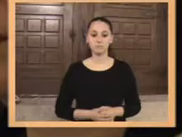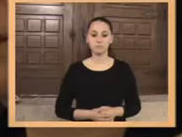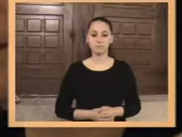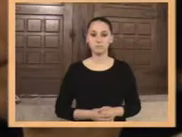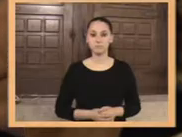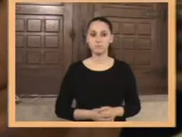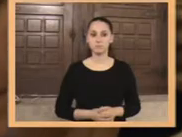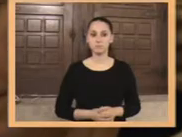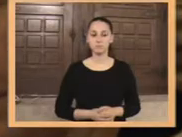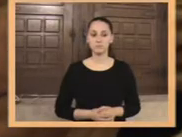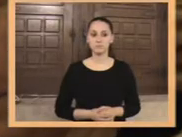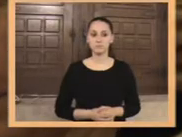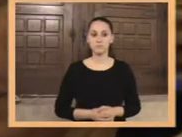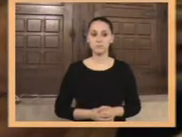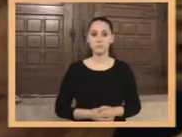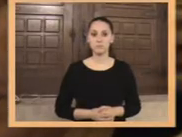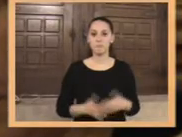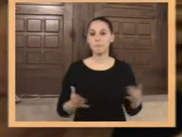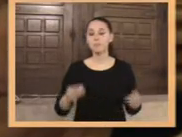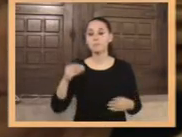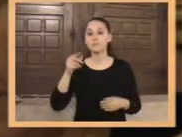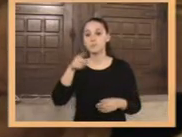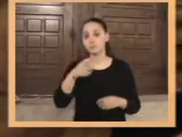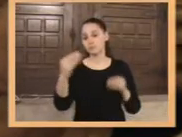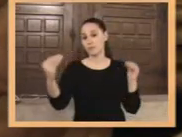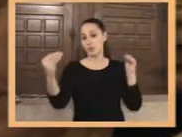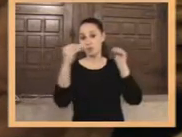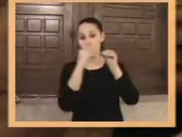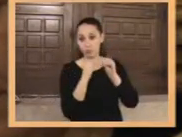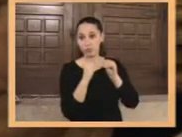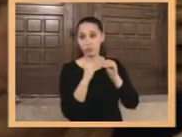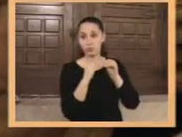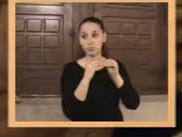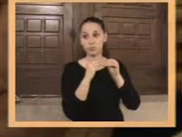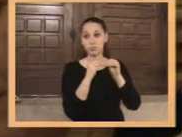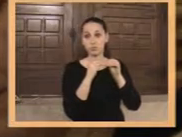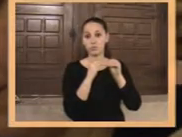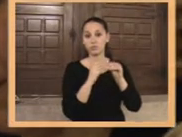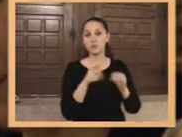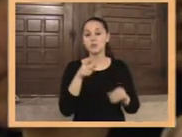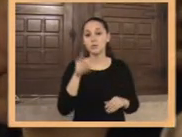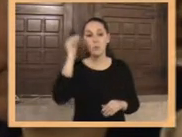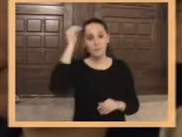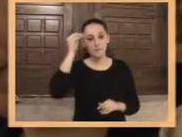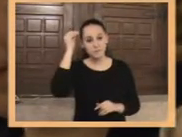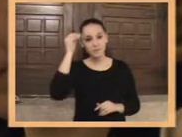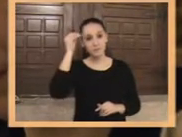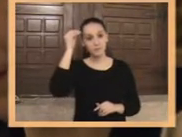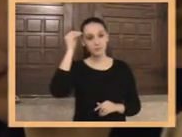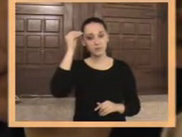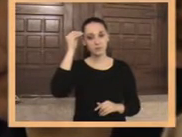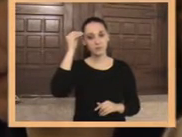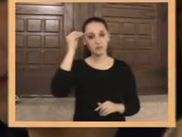Ustedes coincidirá conmigo en eso, precisamente, ¿no? Y usted considera, precisamente,